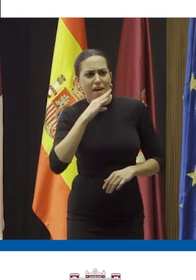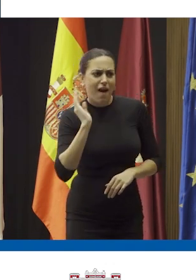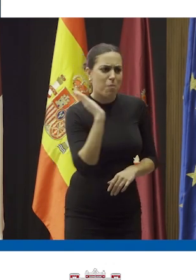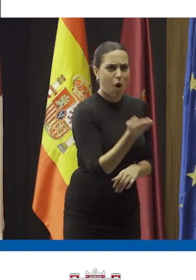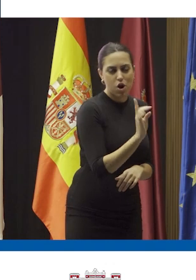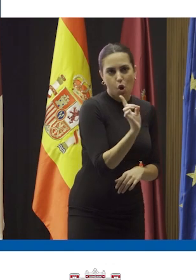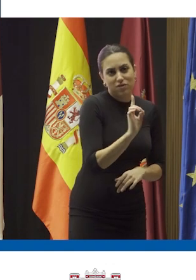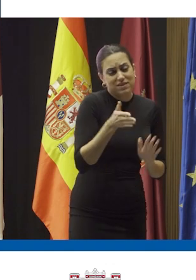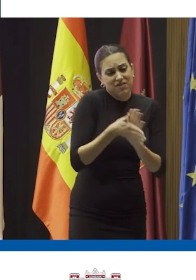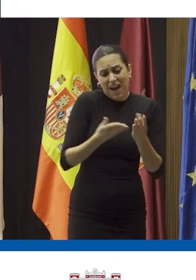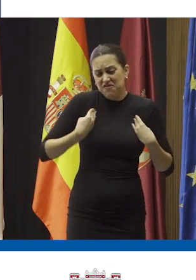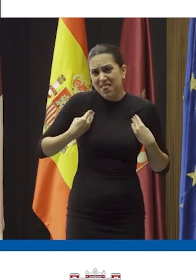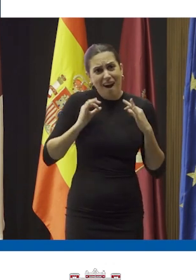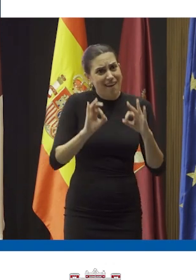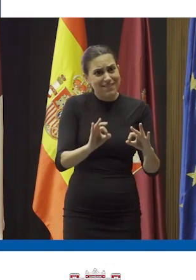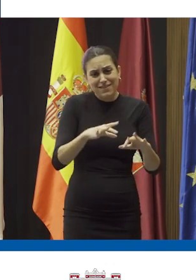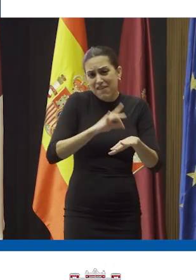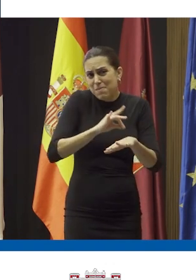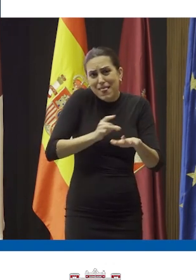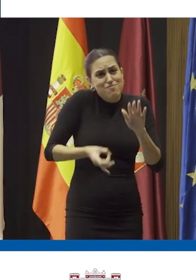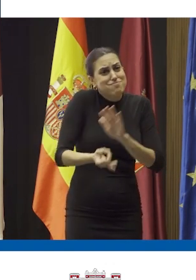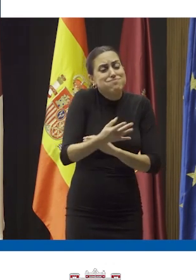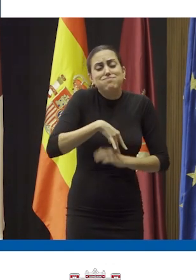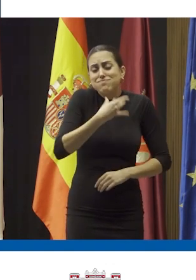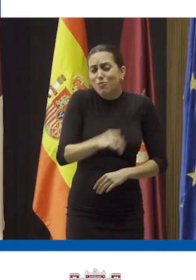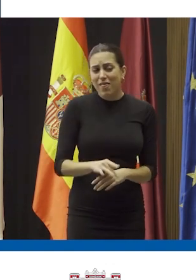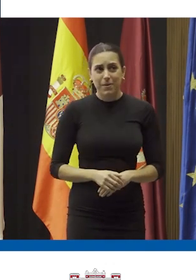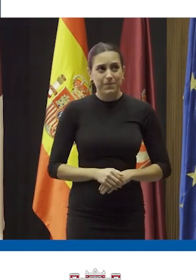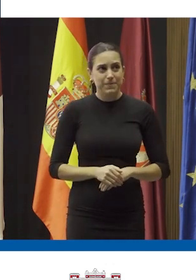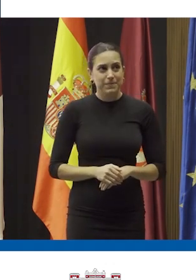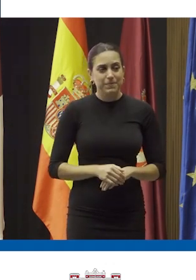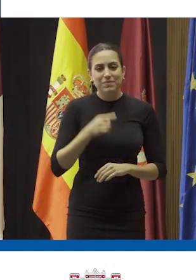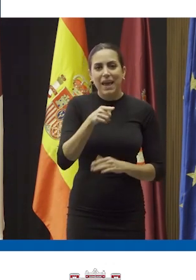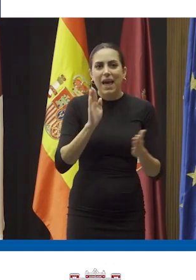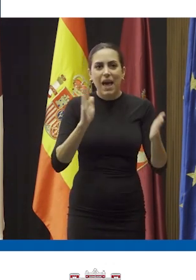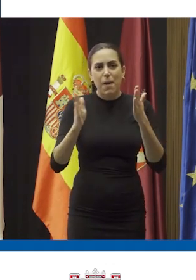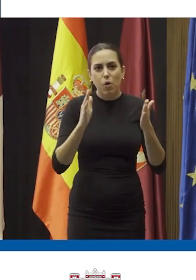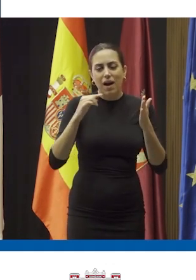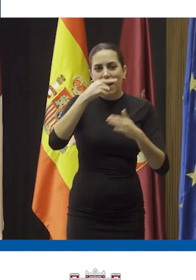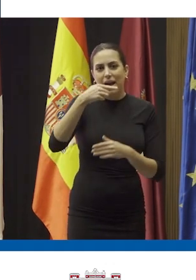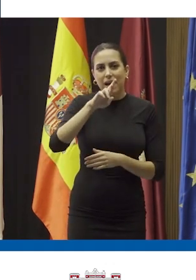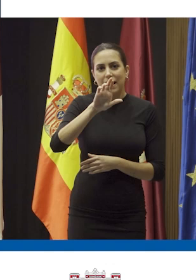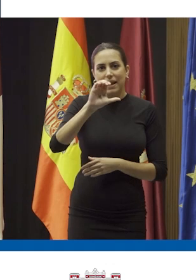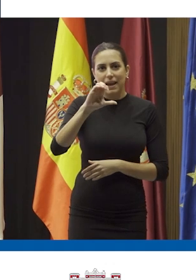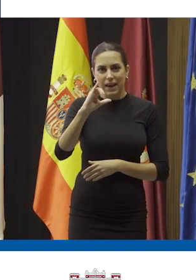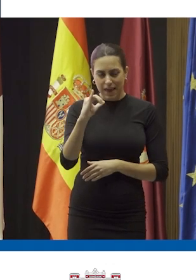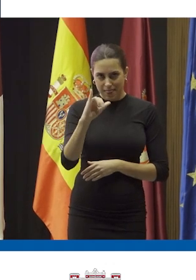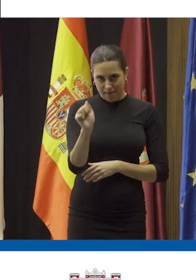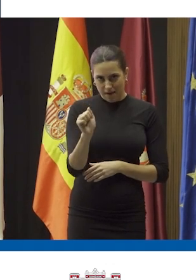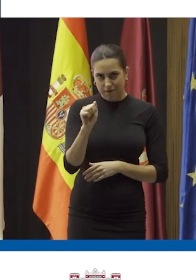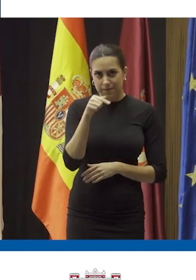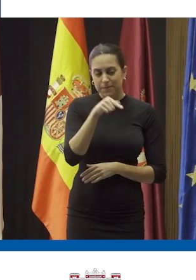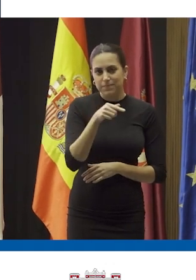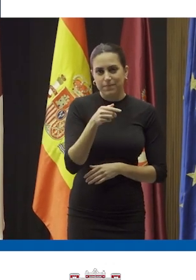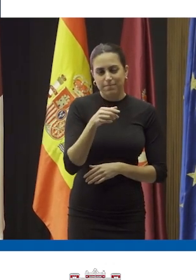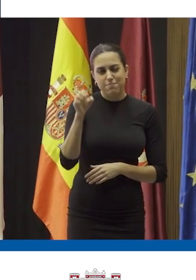humanos lo que hace que la enfermedad pueda surgir. Esto es Grecia. Vean, esto es fantástico, son